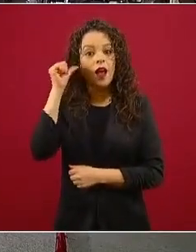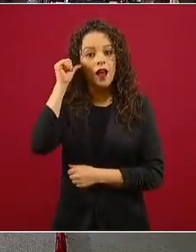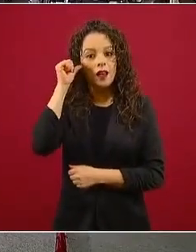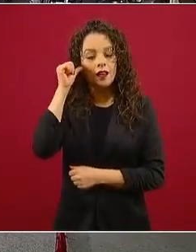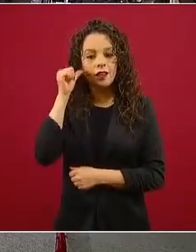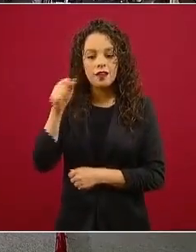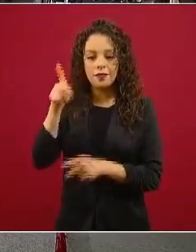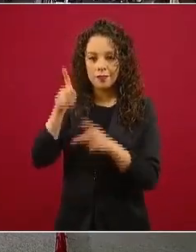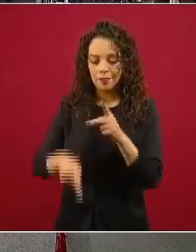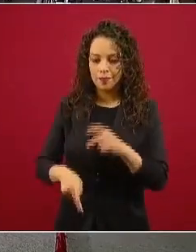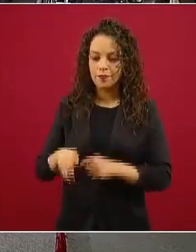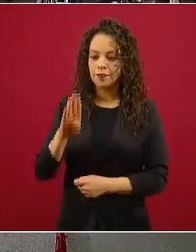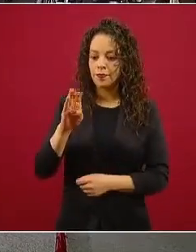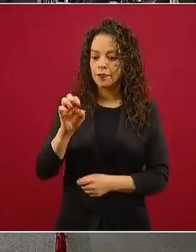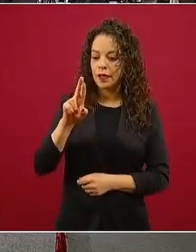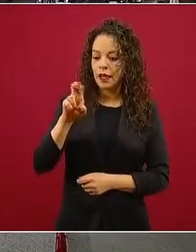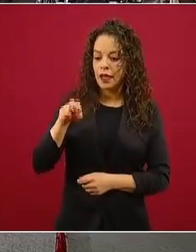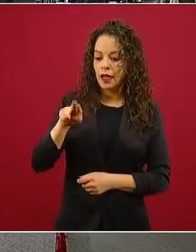Berenice Telles.